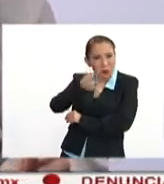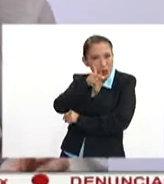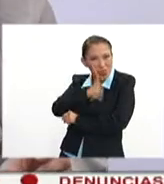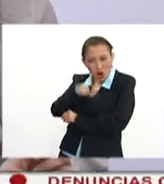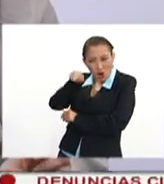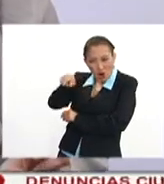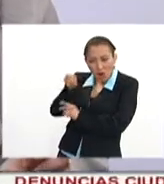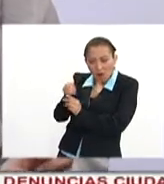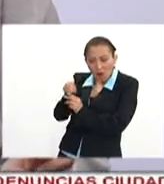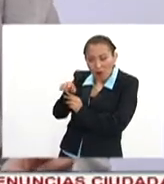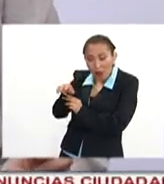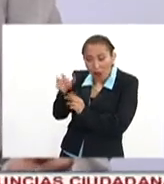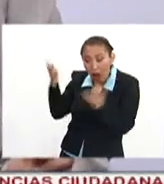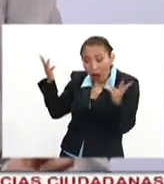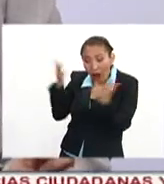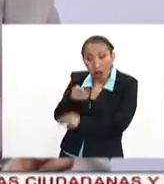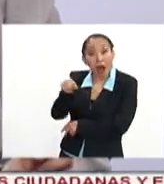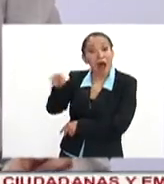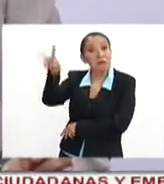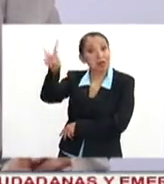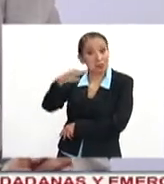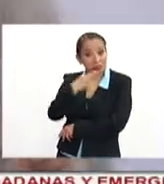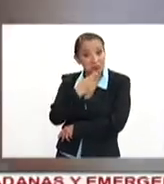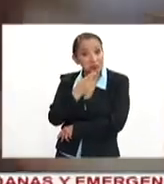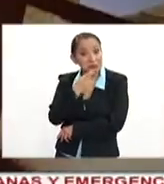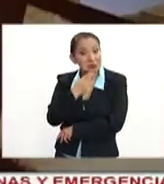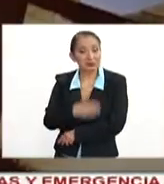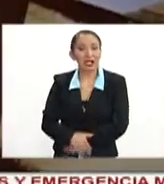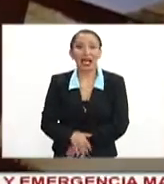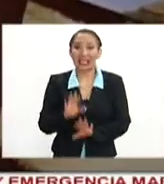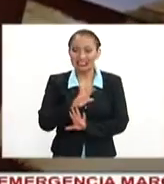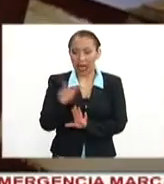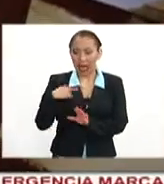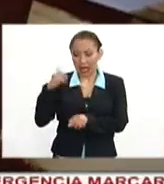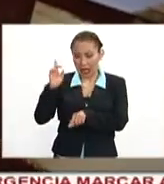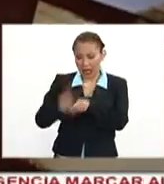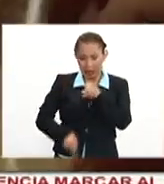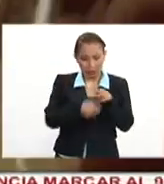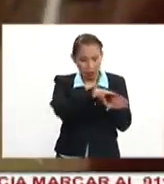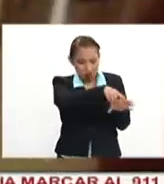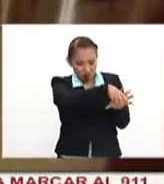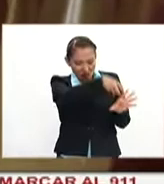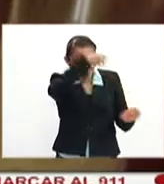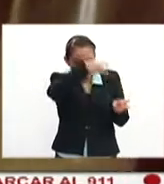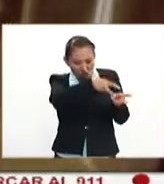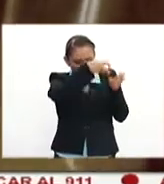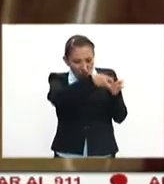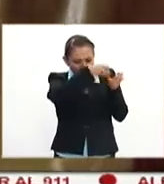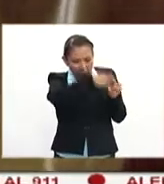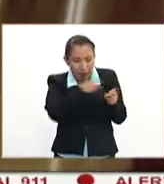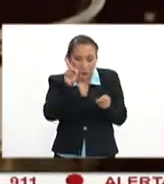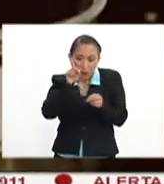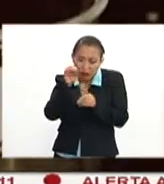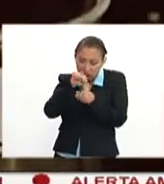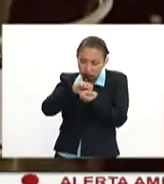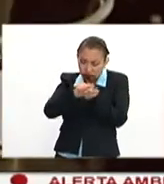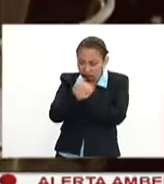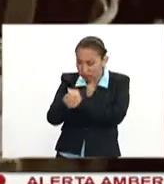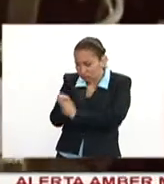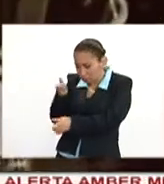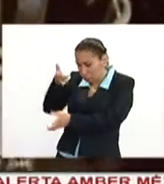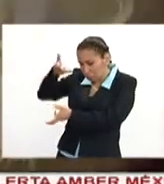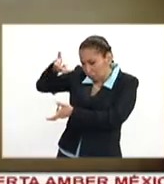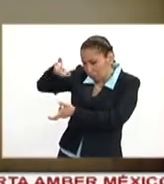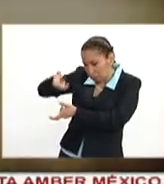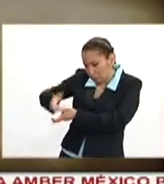petróleo. Y efectivamente funcionaron. Una vez aislada la enzima degradante, las científicas la transfirieron a